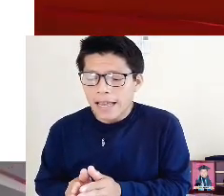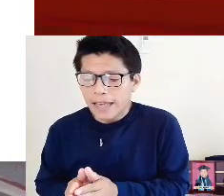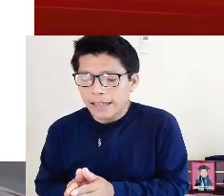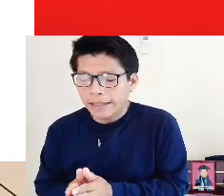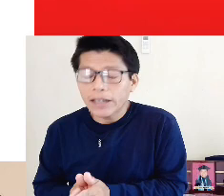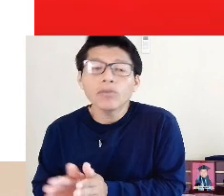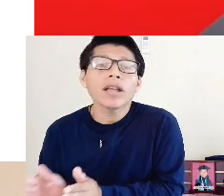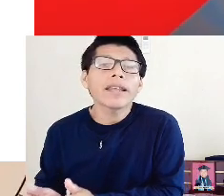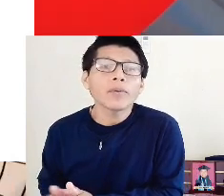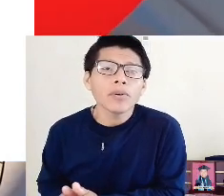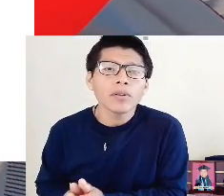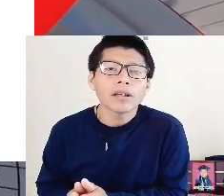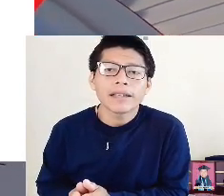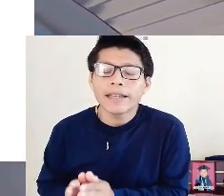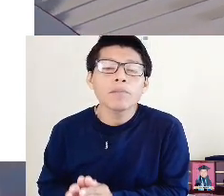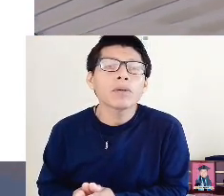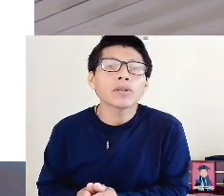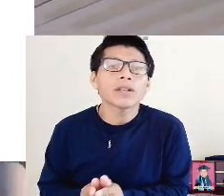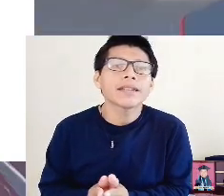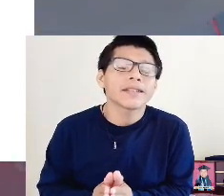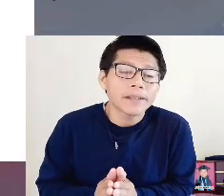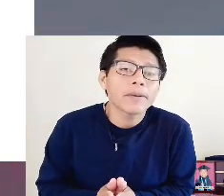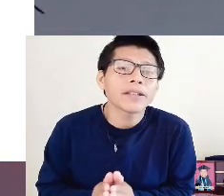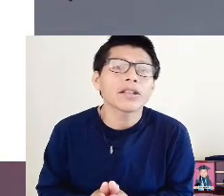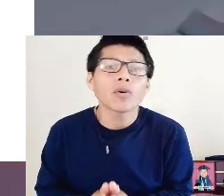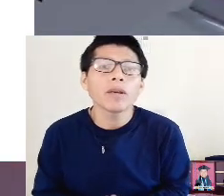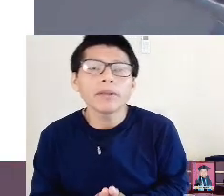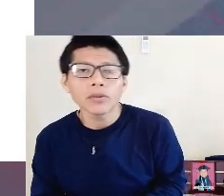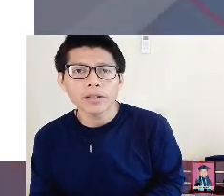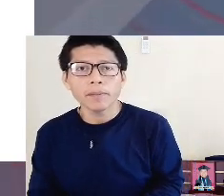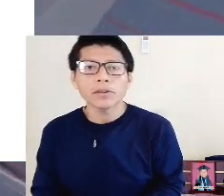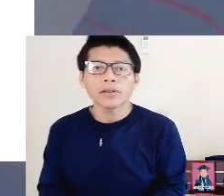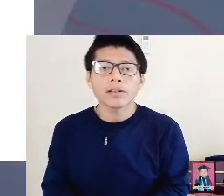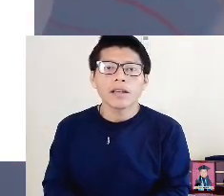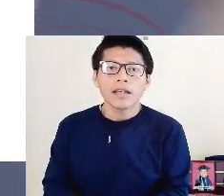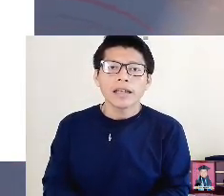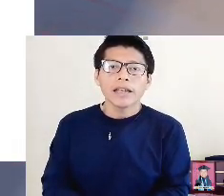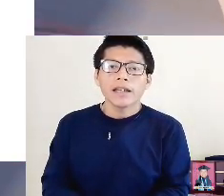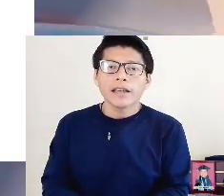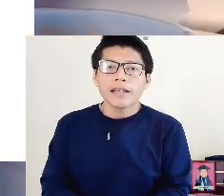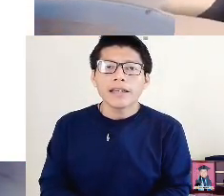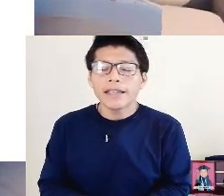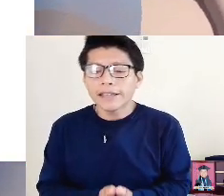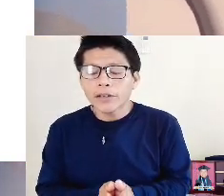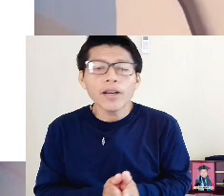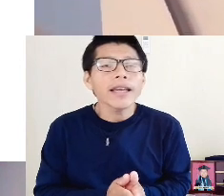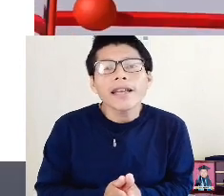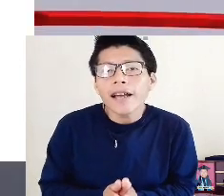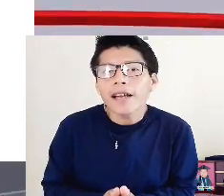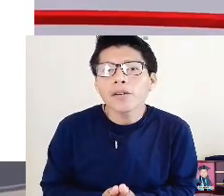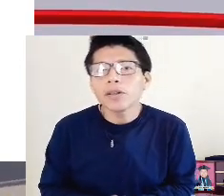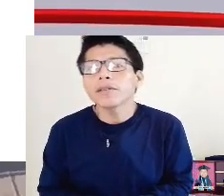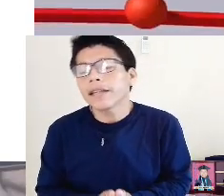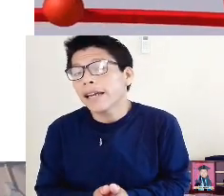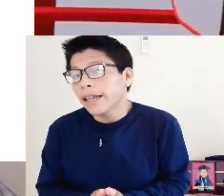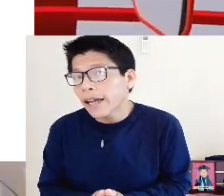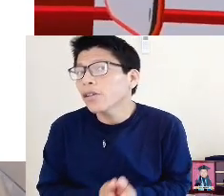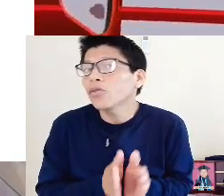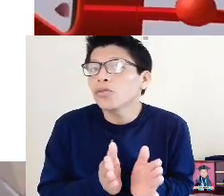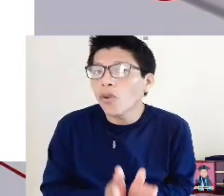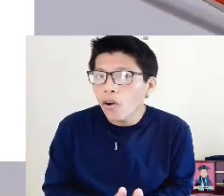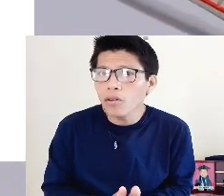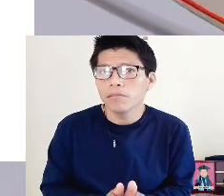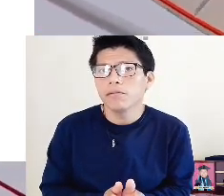empresa tiene una deuda de impuestos de 25 mil millones de pesos y el señor águila Luis